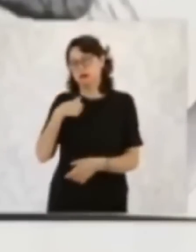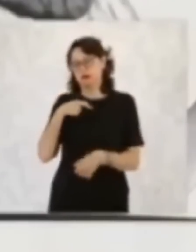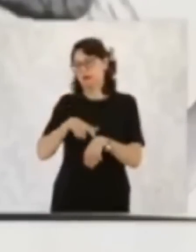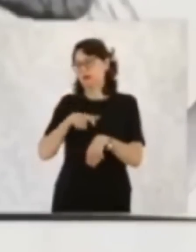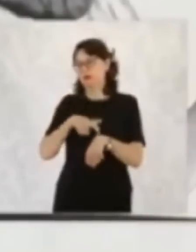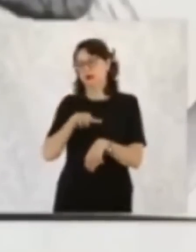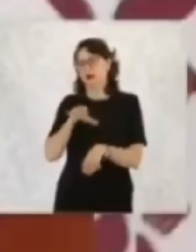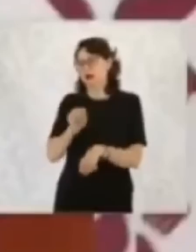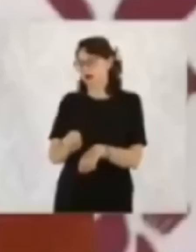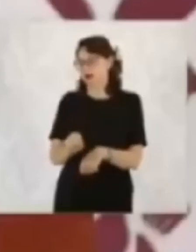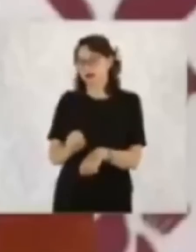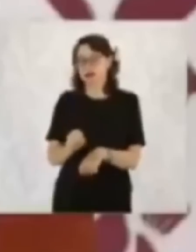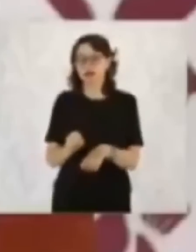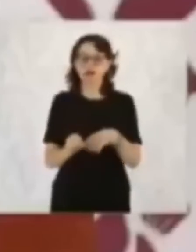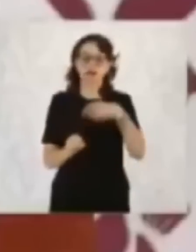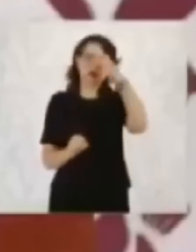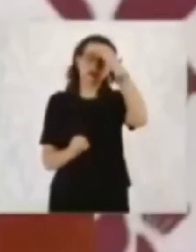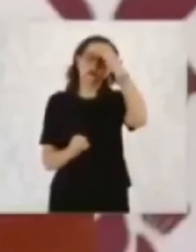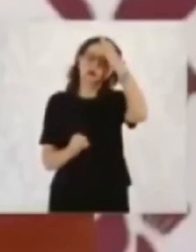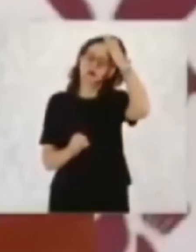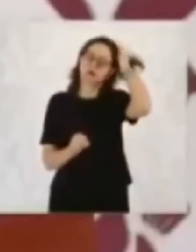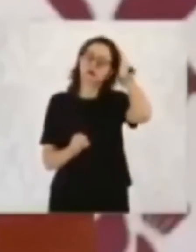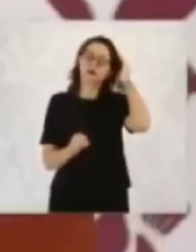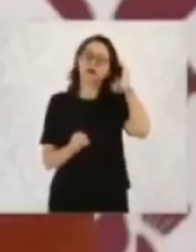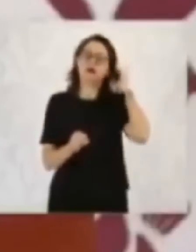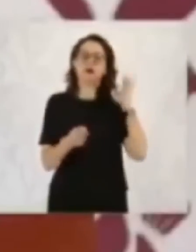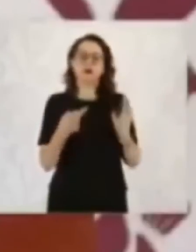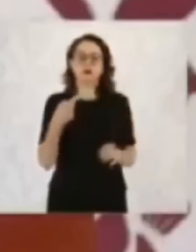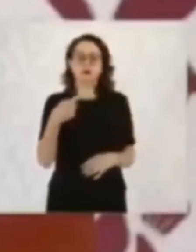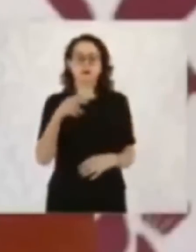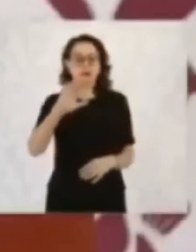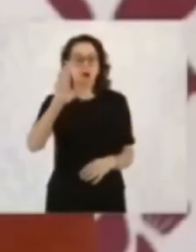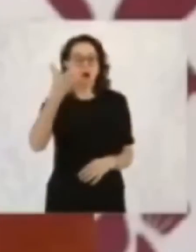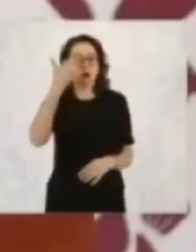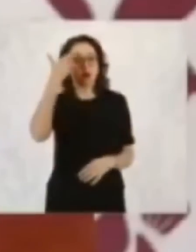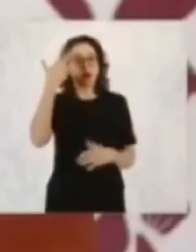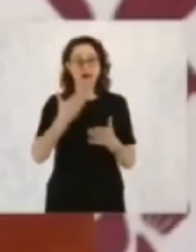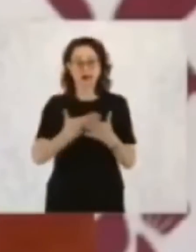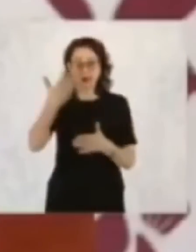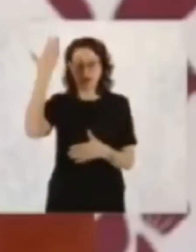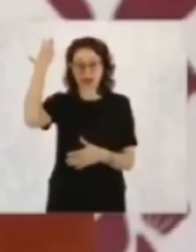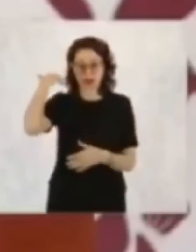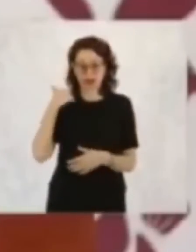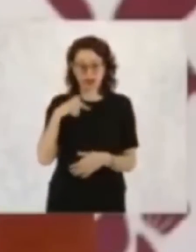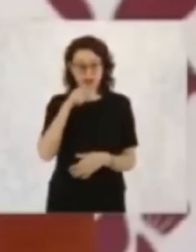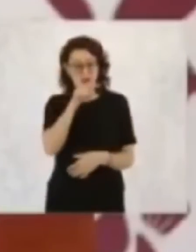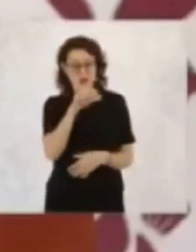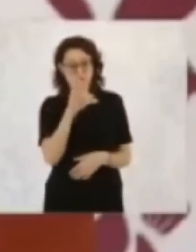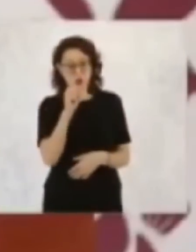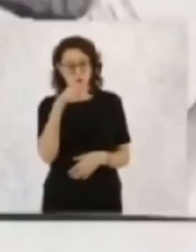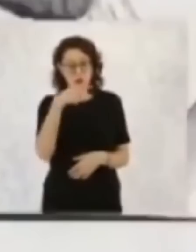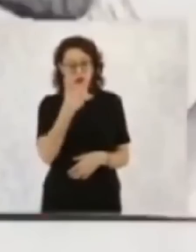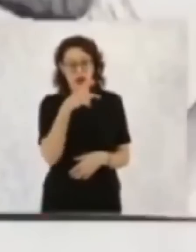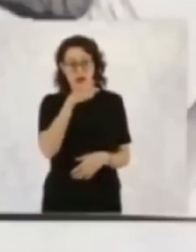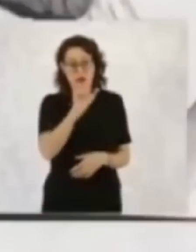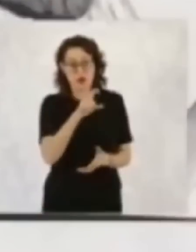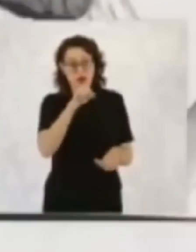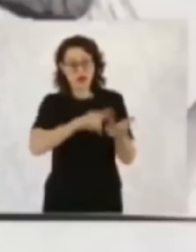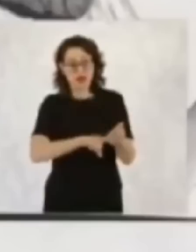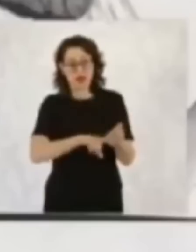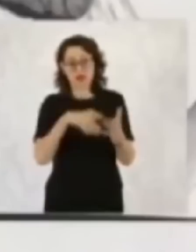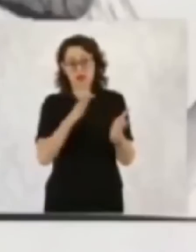Obrador se quemó un piso de la Conagua donde estaban todos los archivos de las